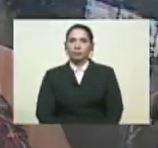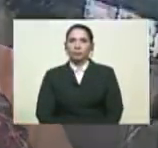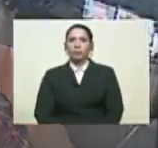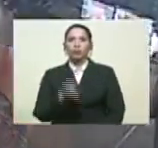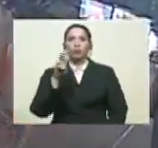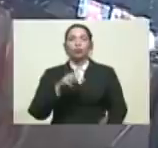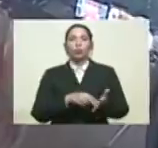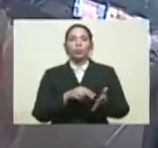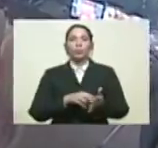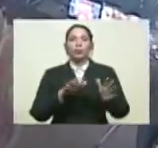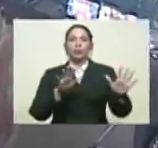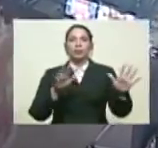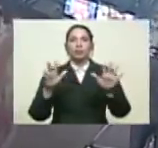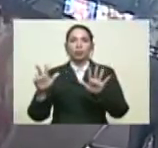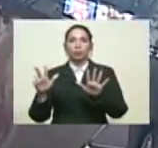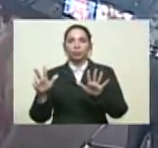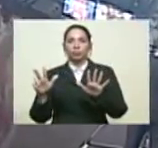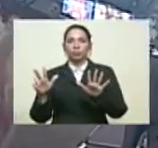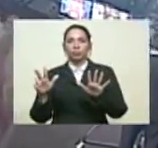2018, quiero